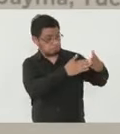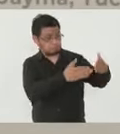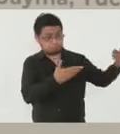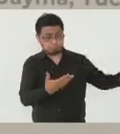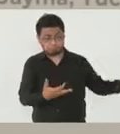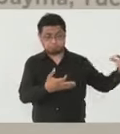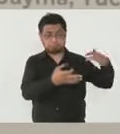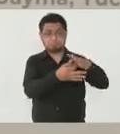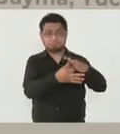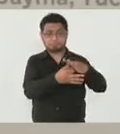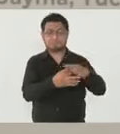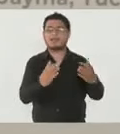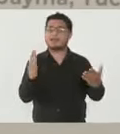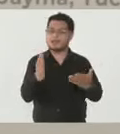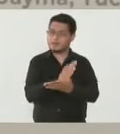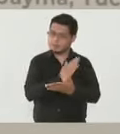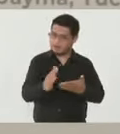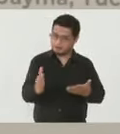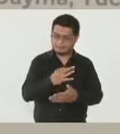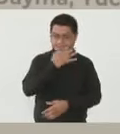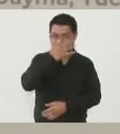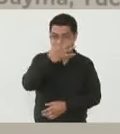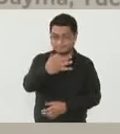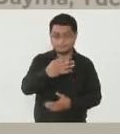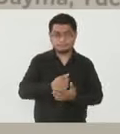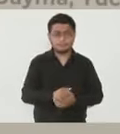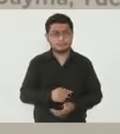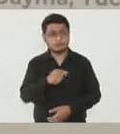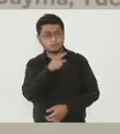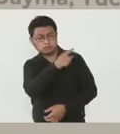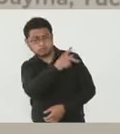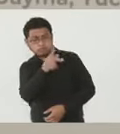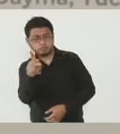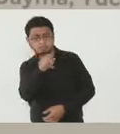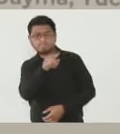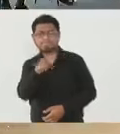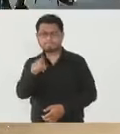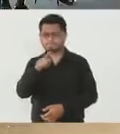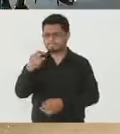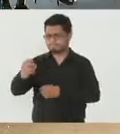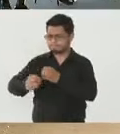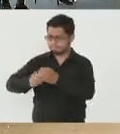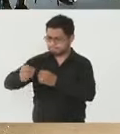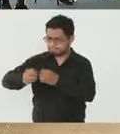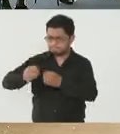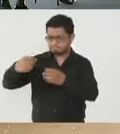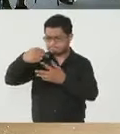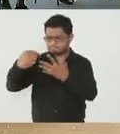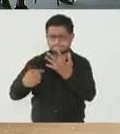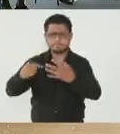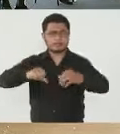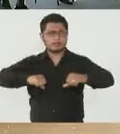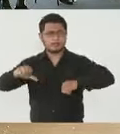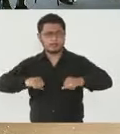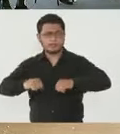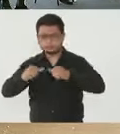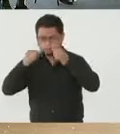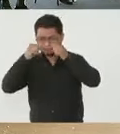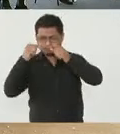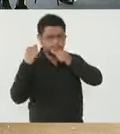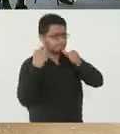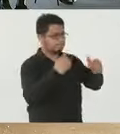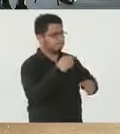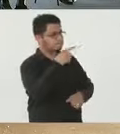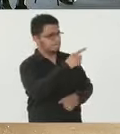otro lado, también comentarle que las obras que su gobierno a través de la SEDATU está atendiendo en el puerto de Progreso y